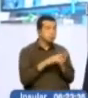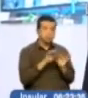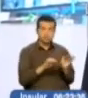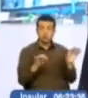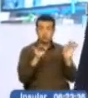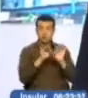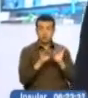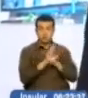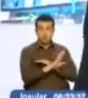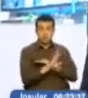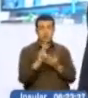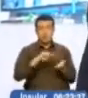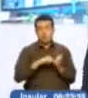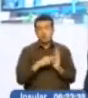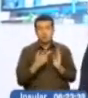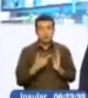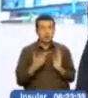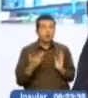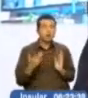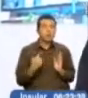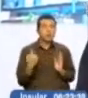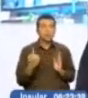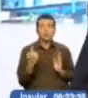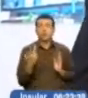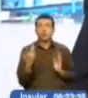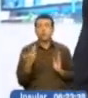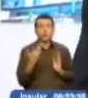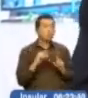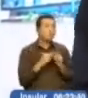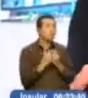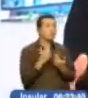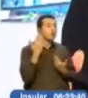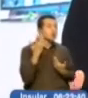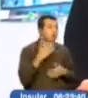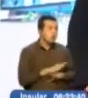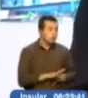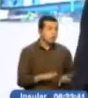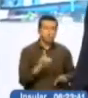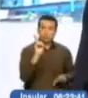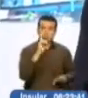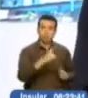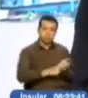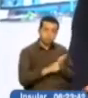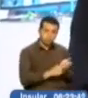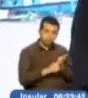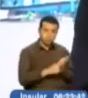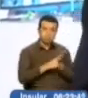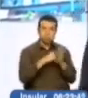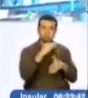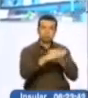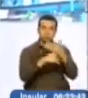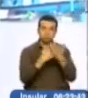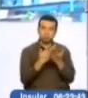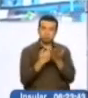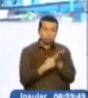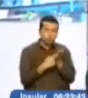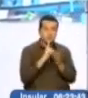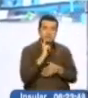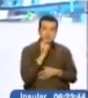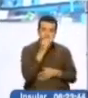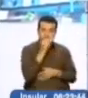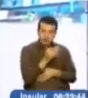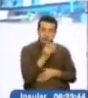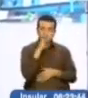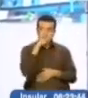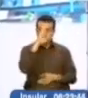eso es lo importante. O sea, esto no es solamente la posición de un partido político, ni mucho menos, es como el debate nacional se conduce hacia una discusión seria, un poco